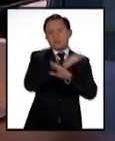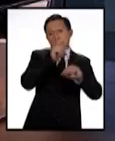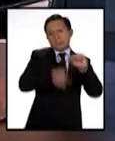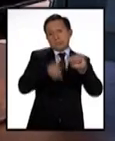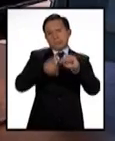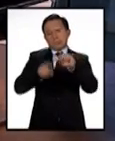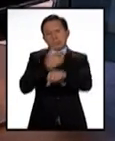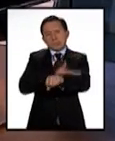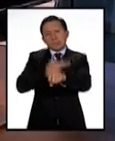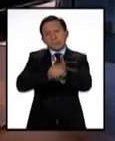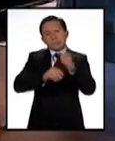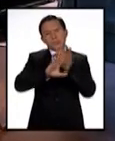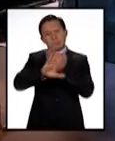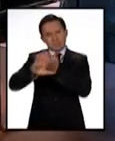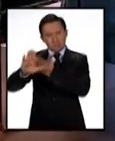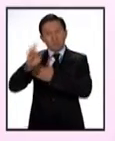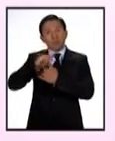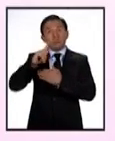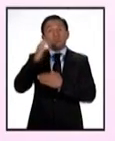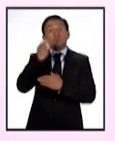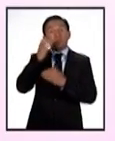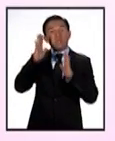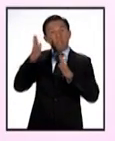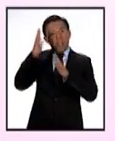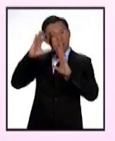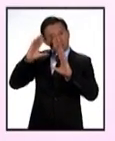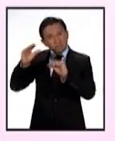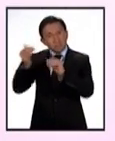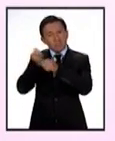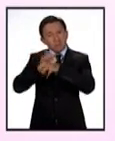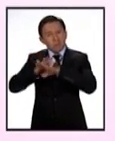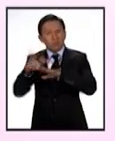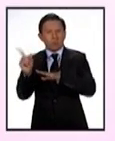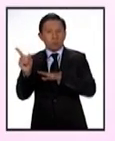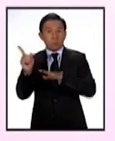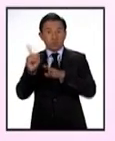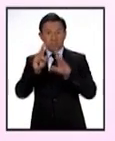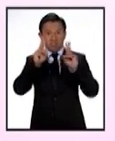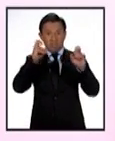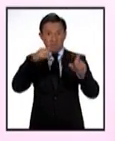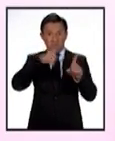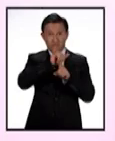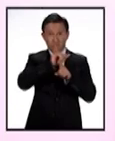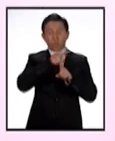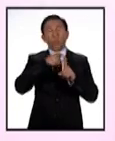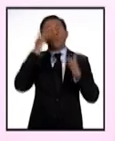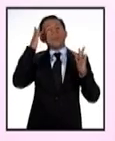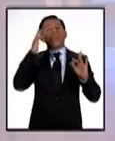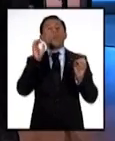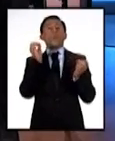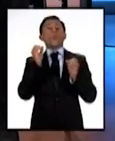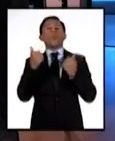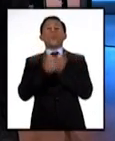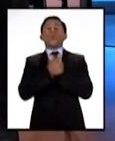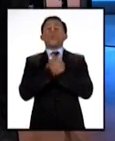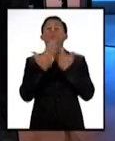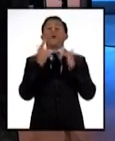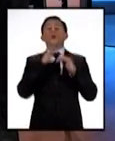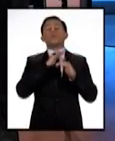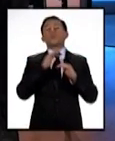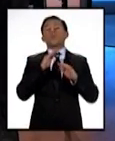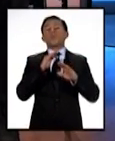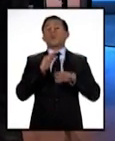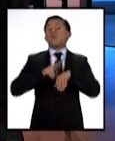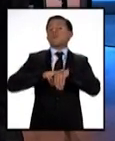y esconder la violencia y esconder el bullying abajo de la alfombra no es verdaderamente ningún tipo de solución. Tenemos